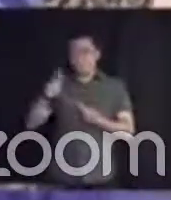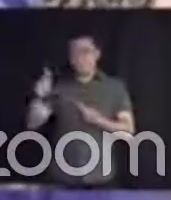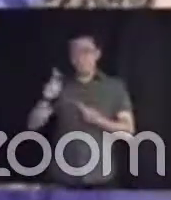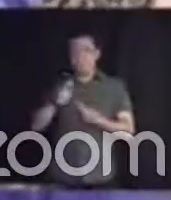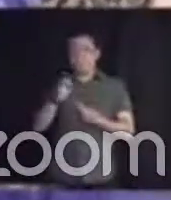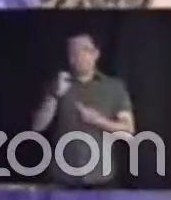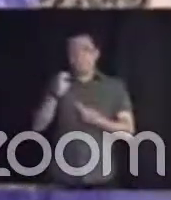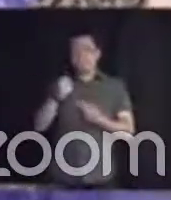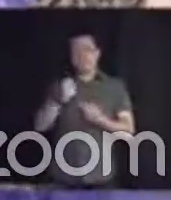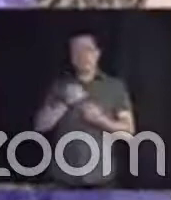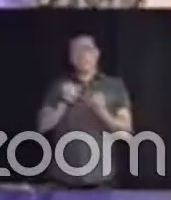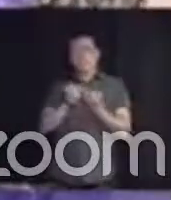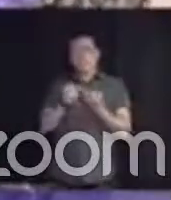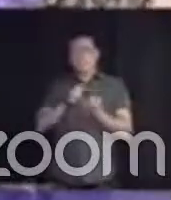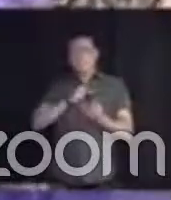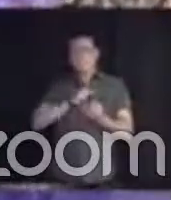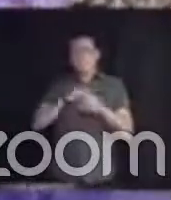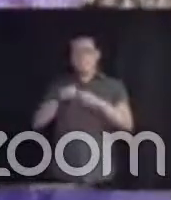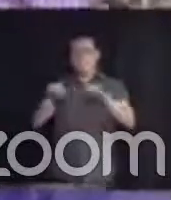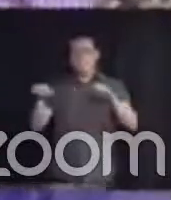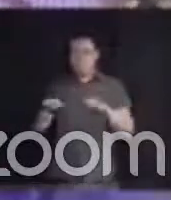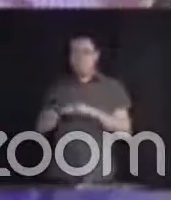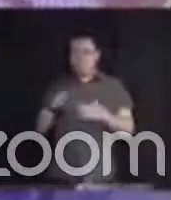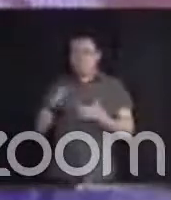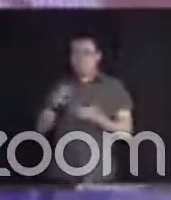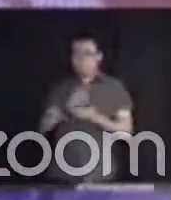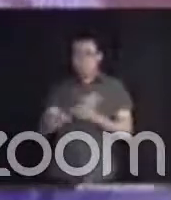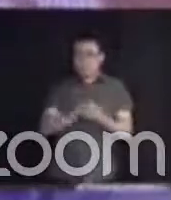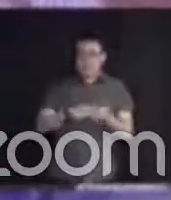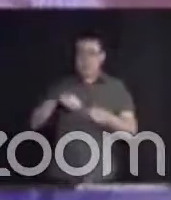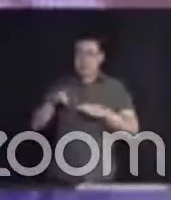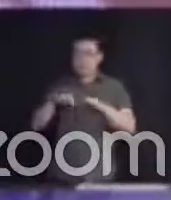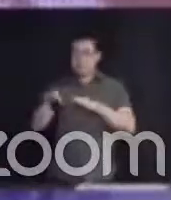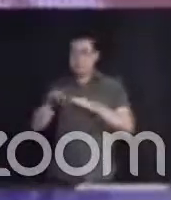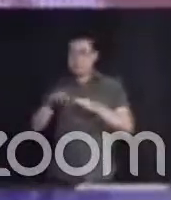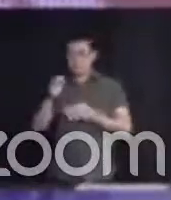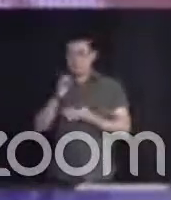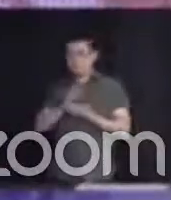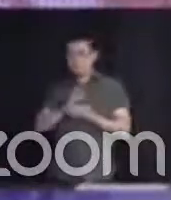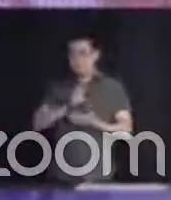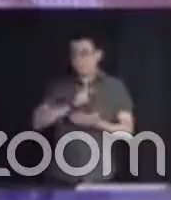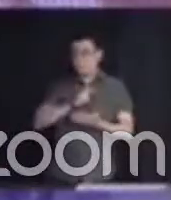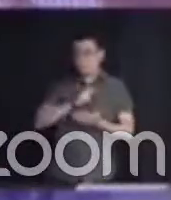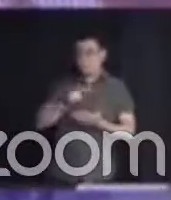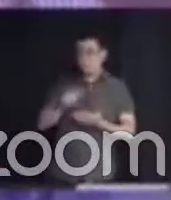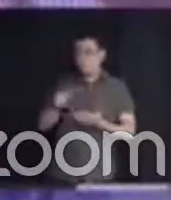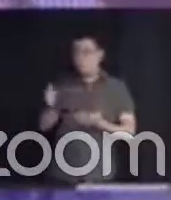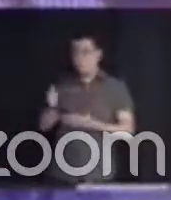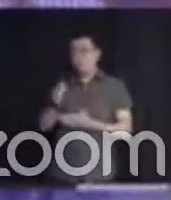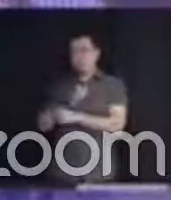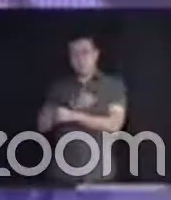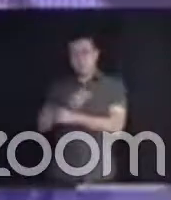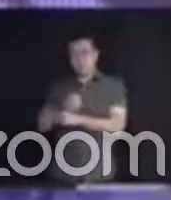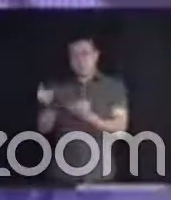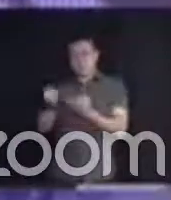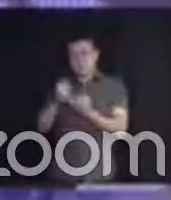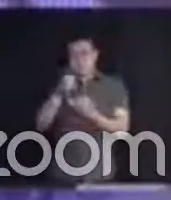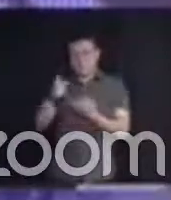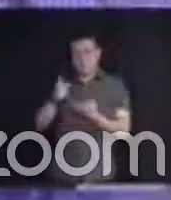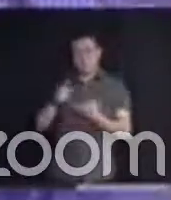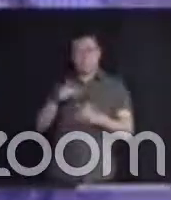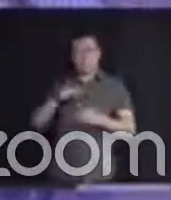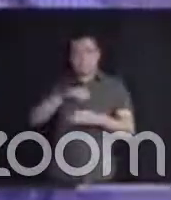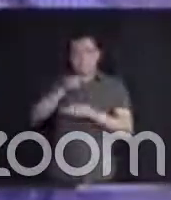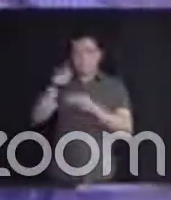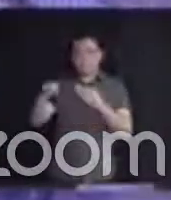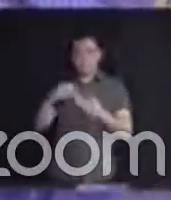segundo que nada, quiero darle las gracias a todo mi equipo que tengo por echarle ganas, porque esto no es solo mío, es como dijo mi